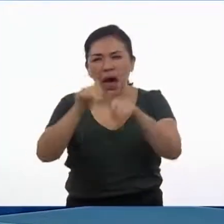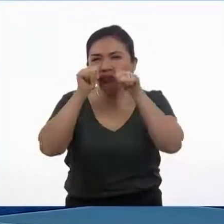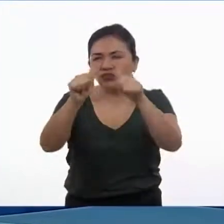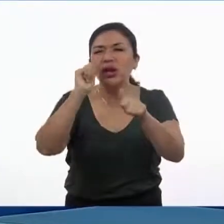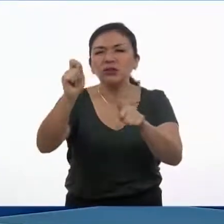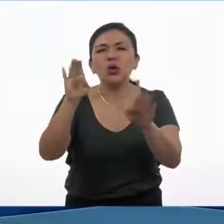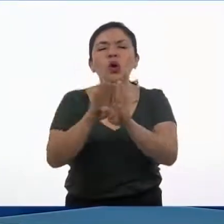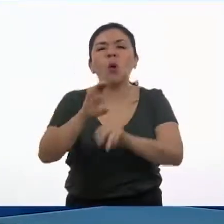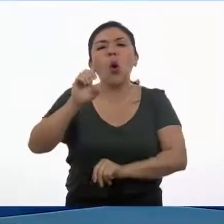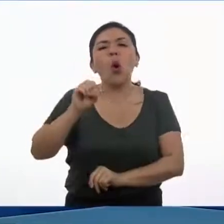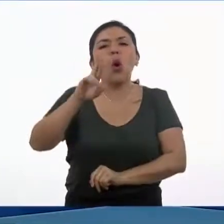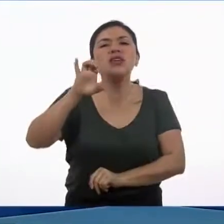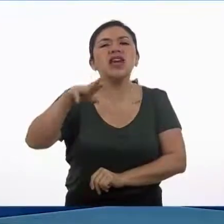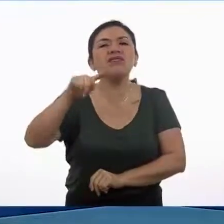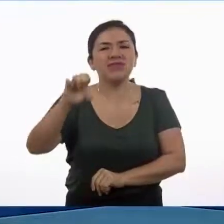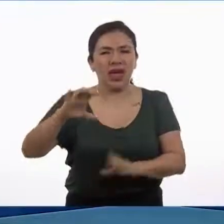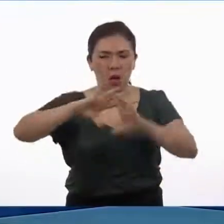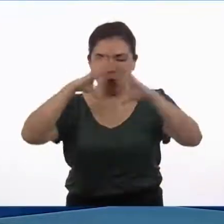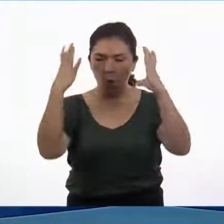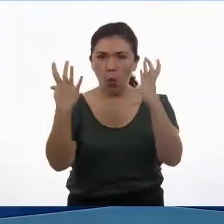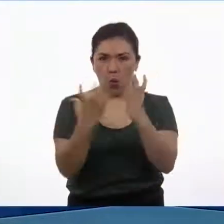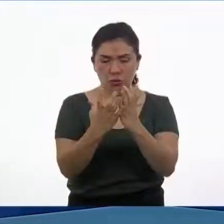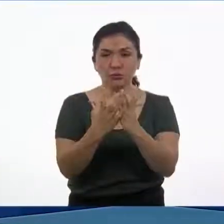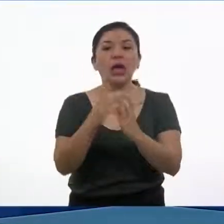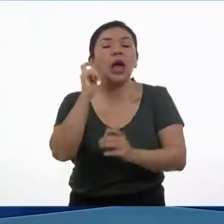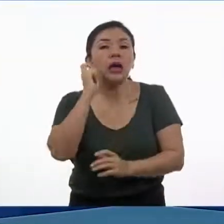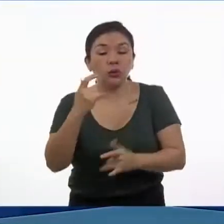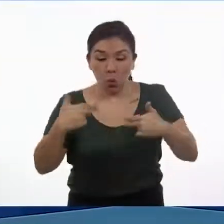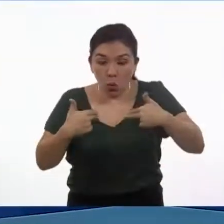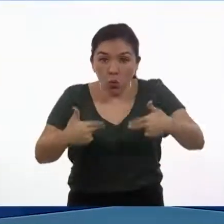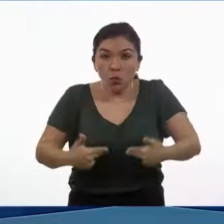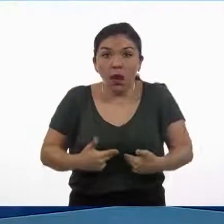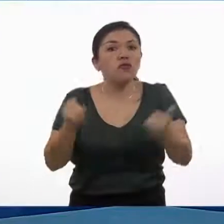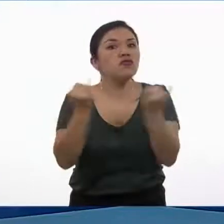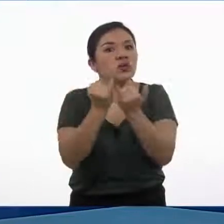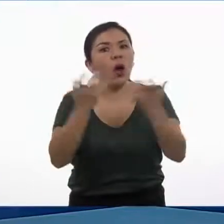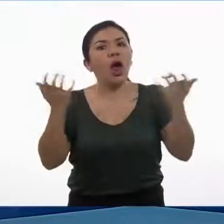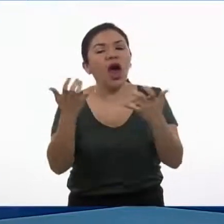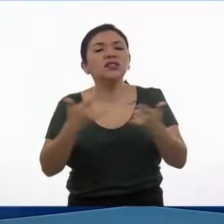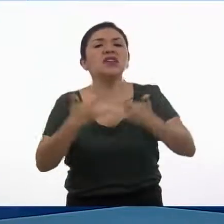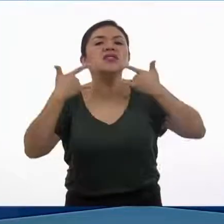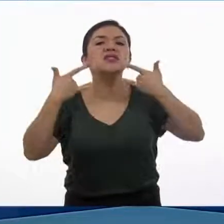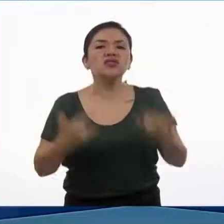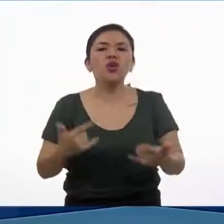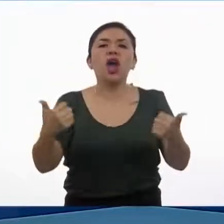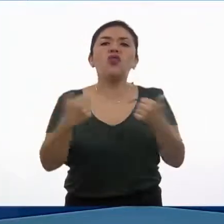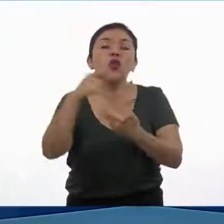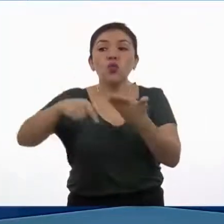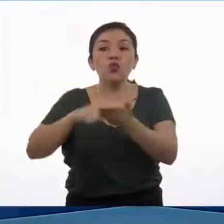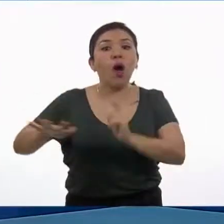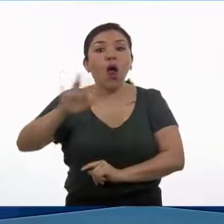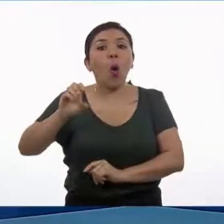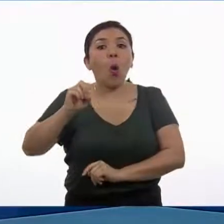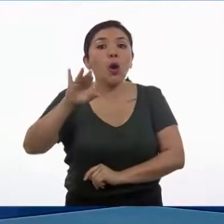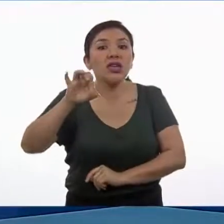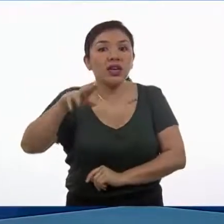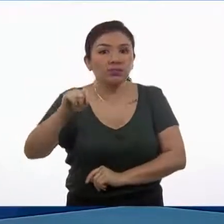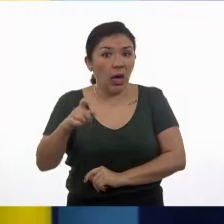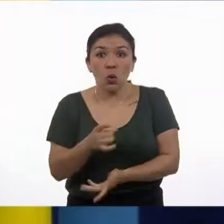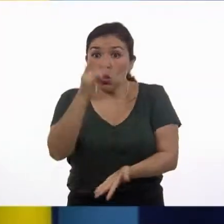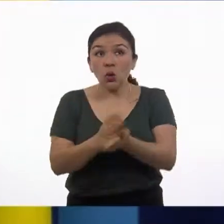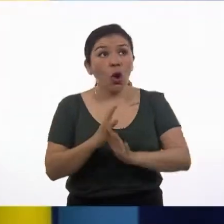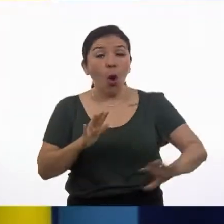parte oriental del globo terráqueo, puesto que los humanos también construyeron historia en el oriente y no solo en el